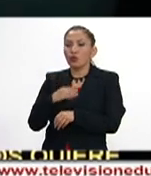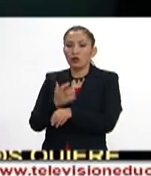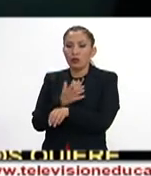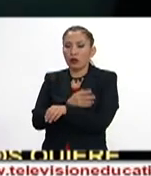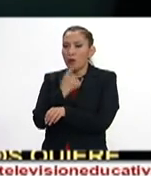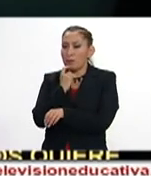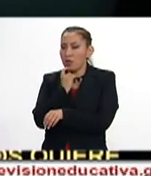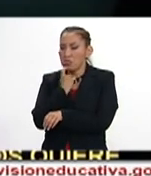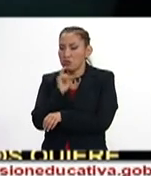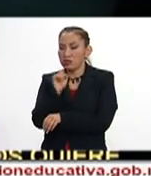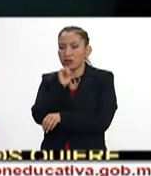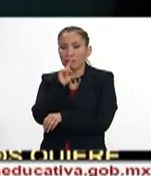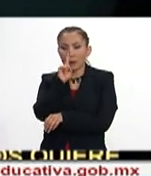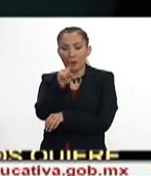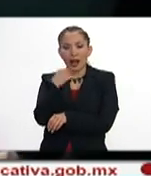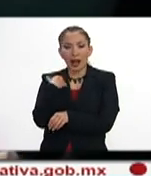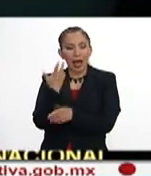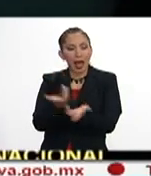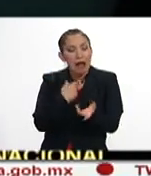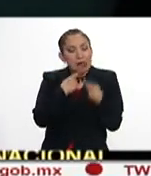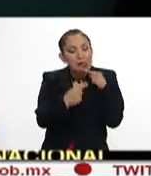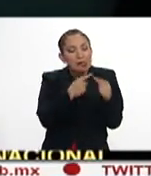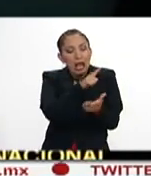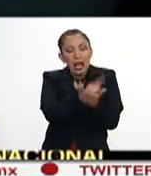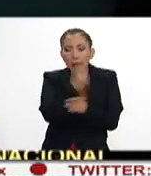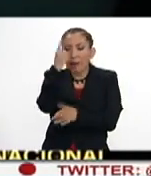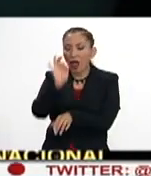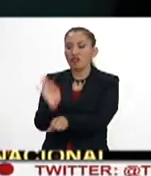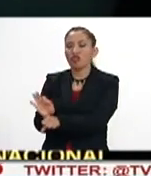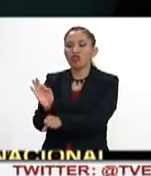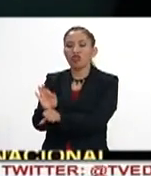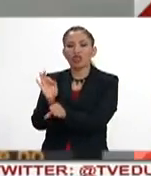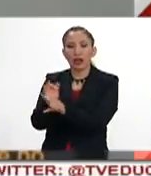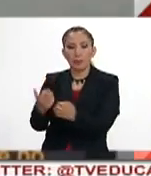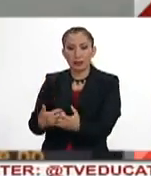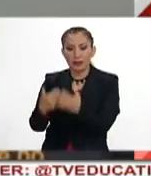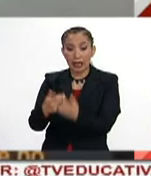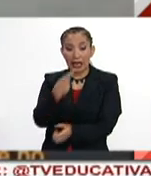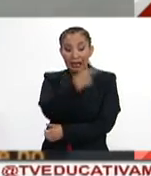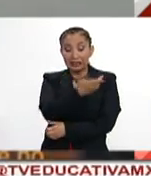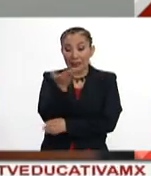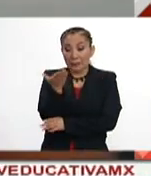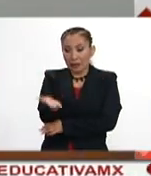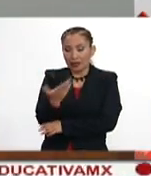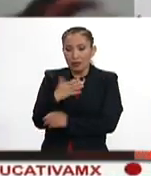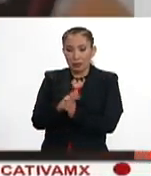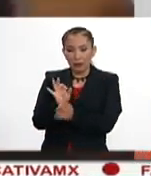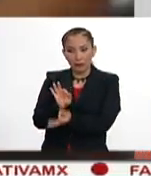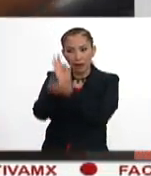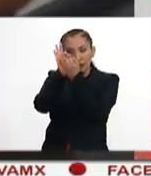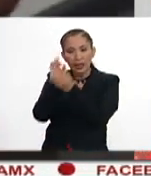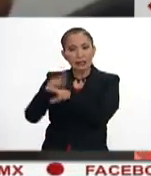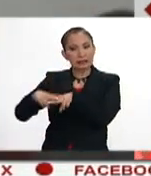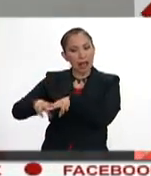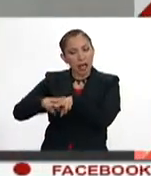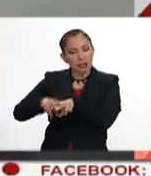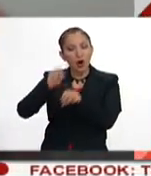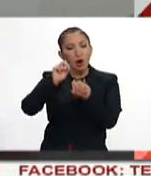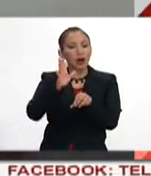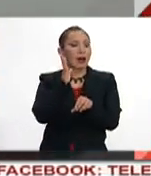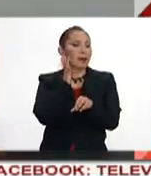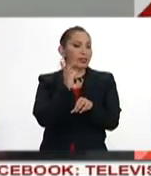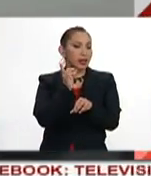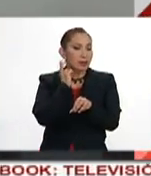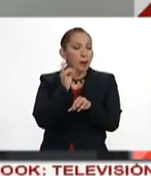López Obrador y también para legislar leyes a modo. Aclaró que la solicitud se realizó ante San Lázaro o en la